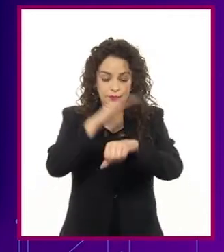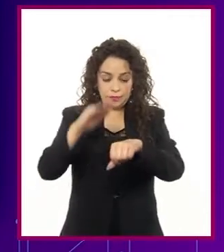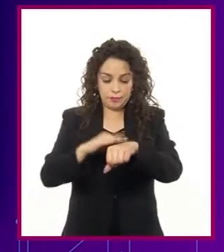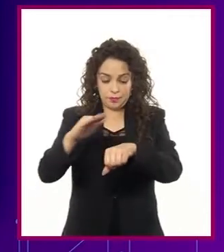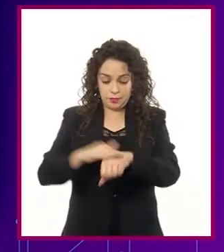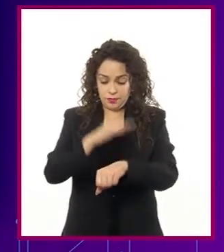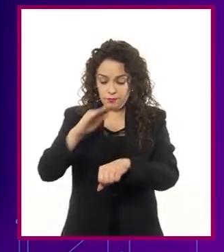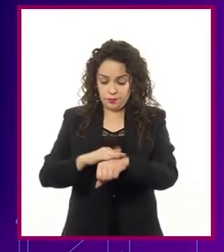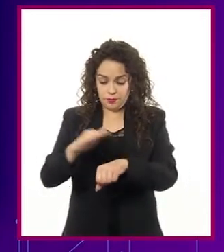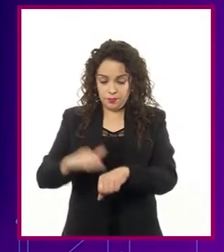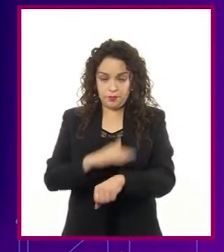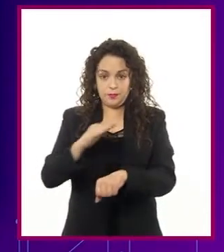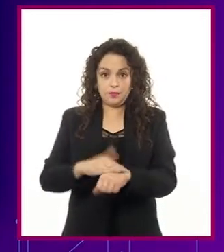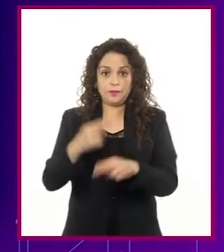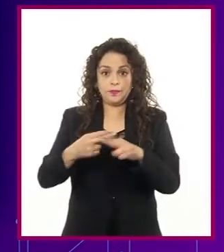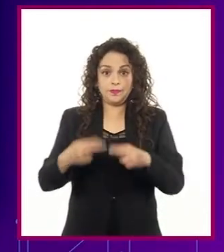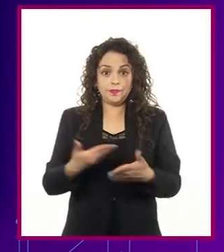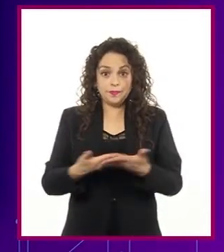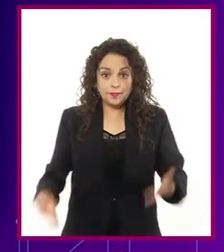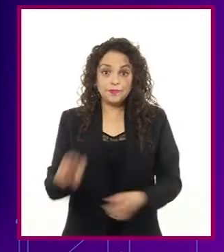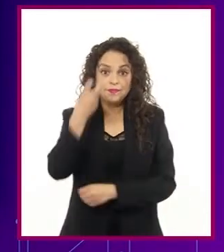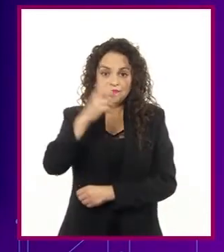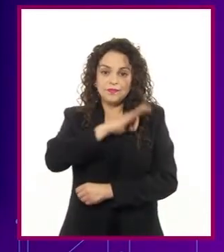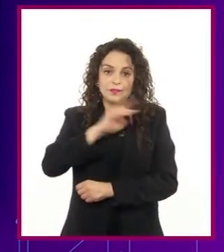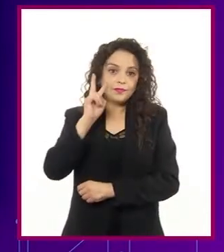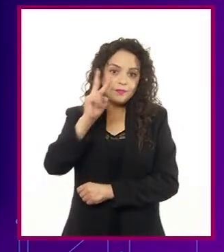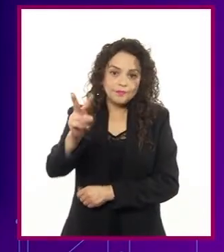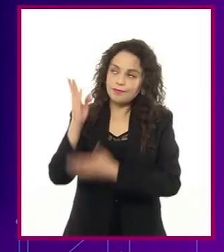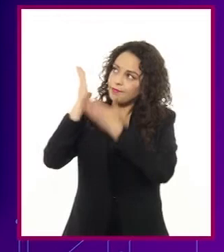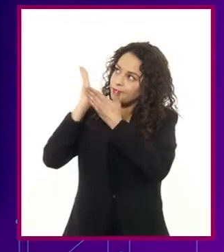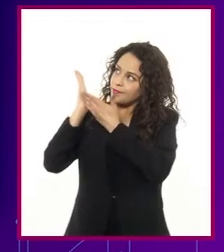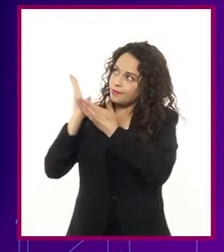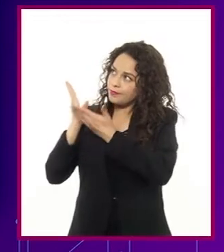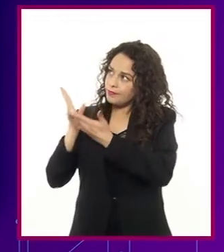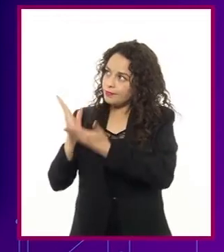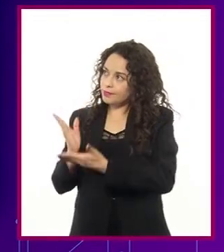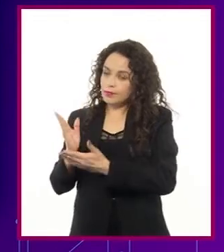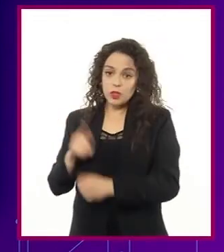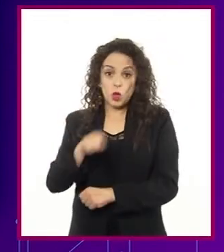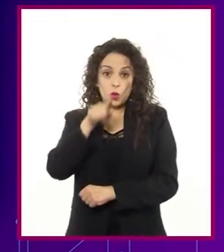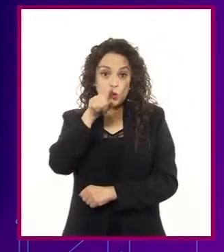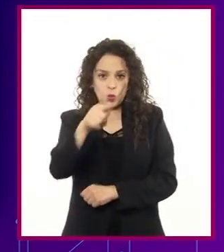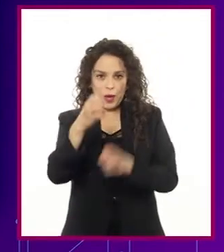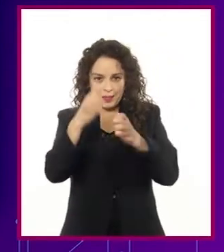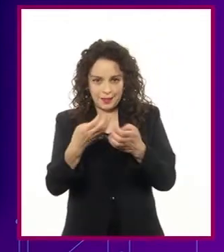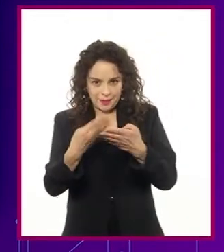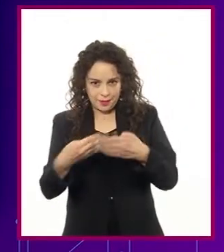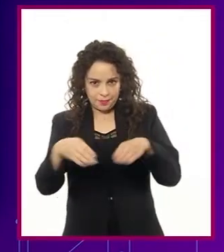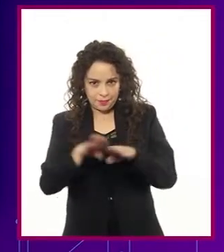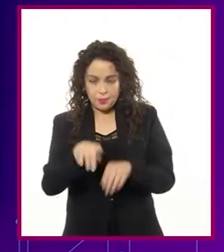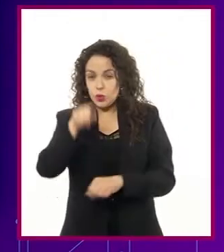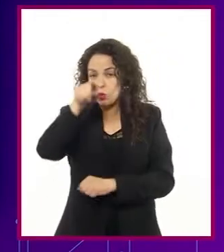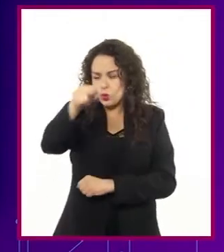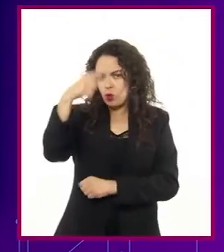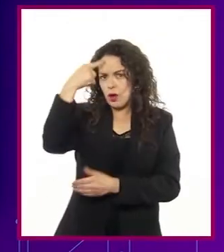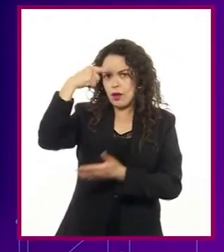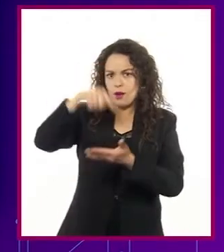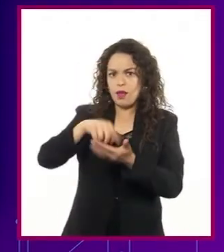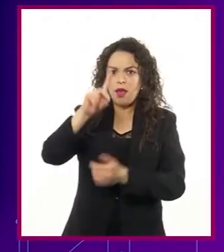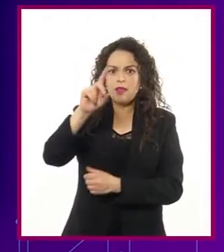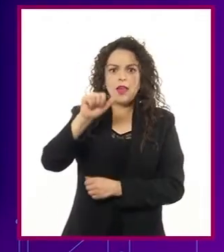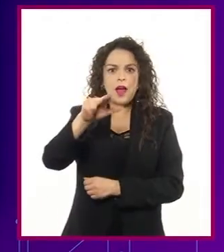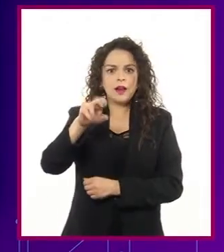lleva hasta ahora son las que se observan allá en casa. ¿Piensan que Danae pueda cumplir